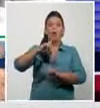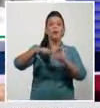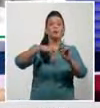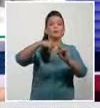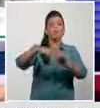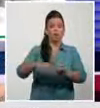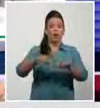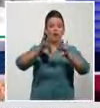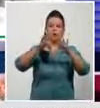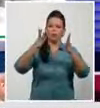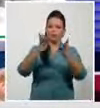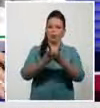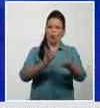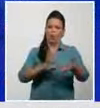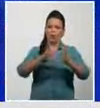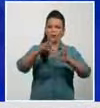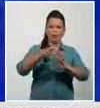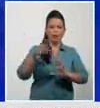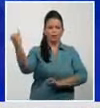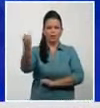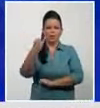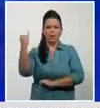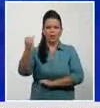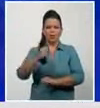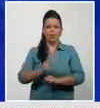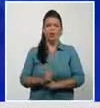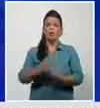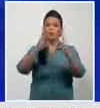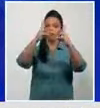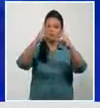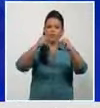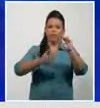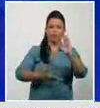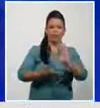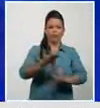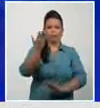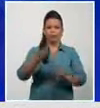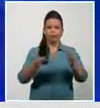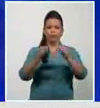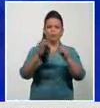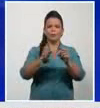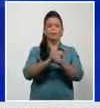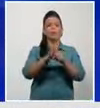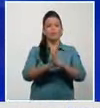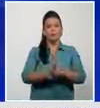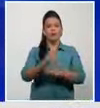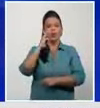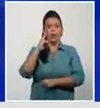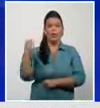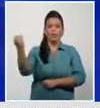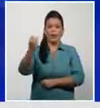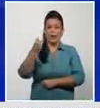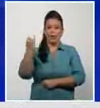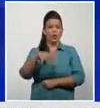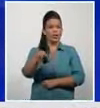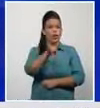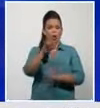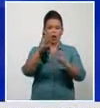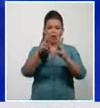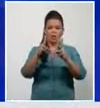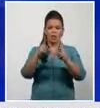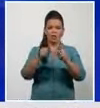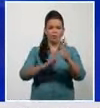Muchas naciones en esta jornada, doctor, reportando un alza de contagios, una tendencia también internacional. ¿Cuáles son las naciones